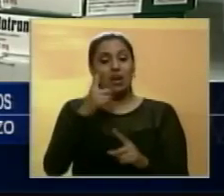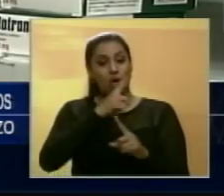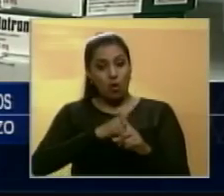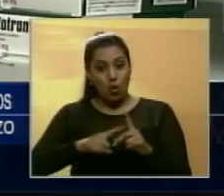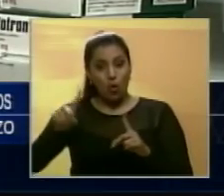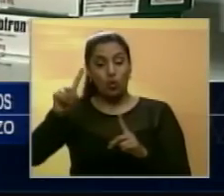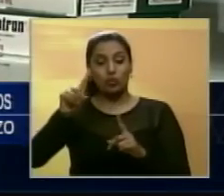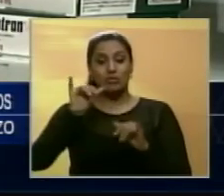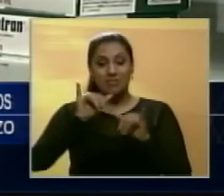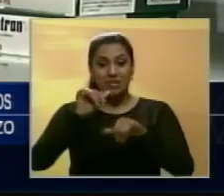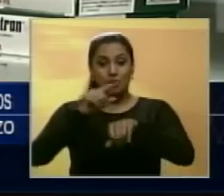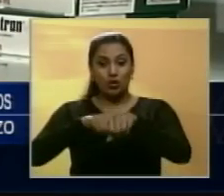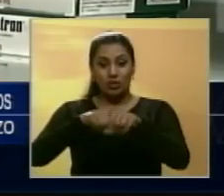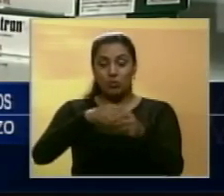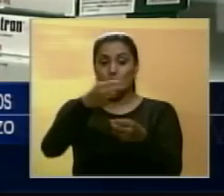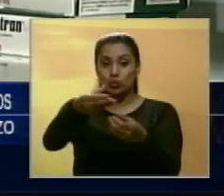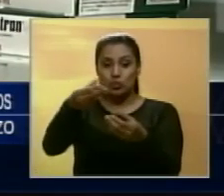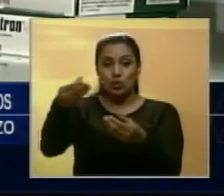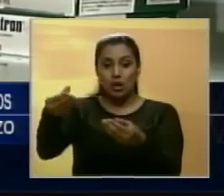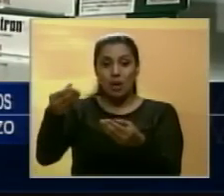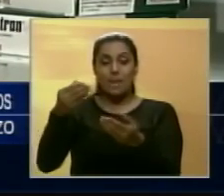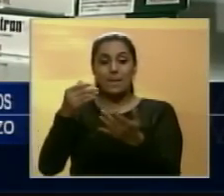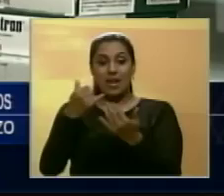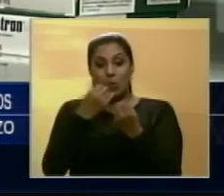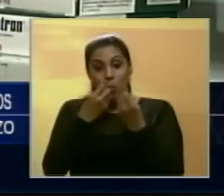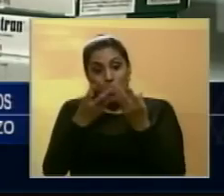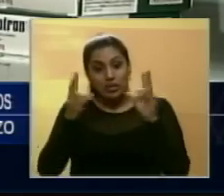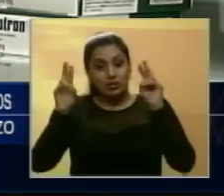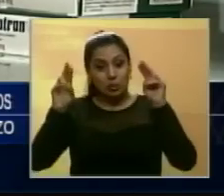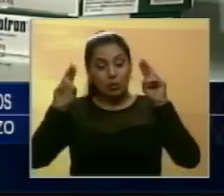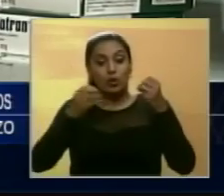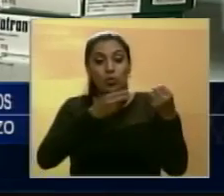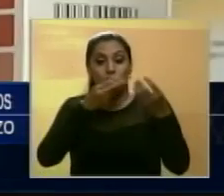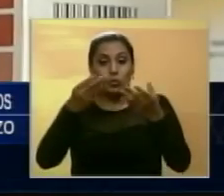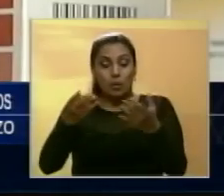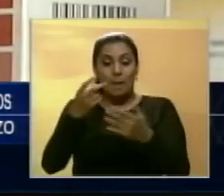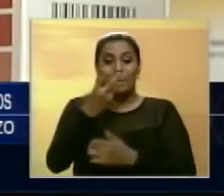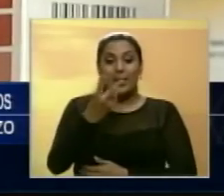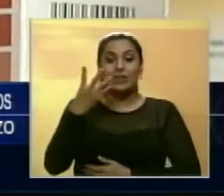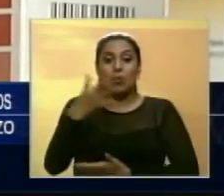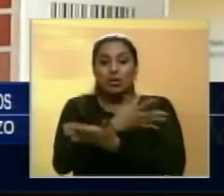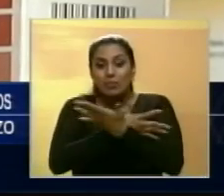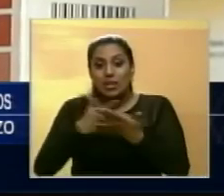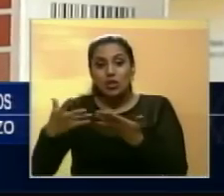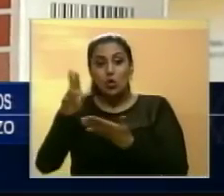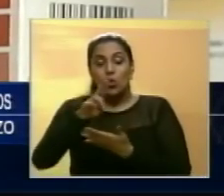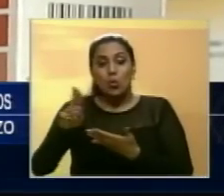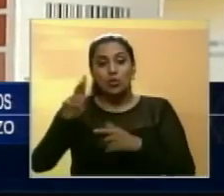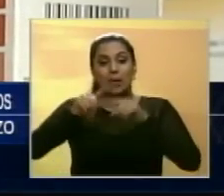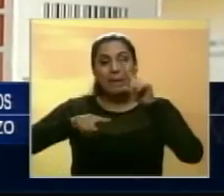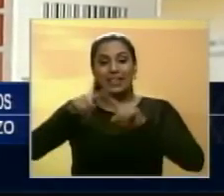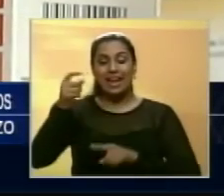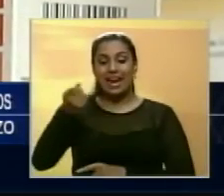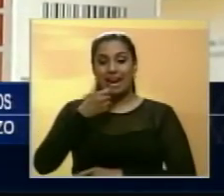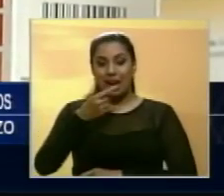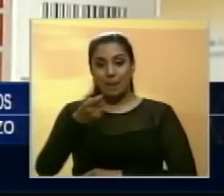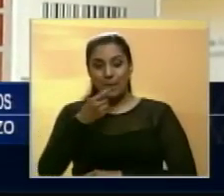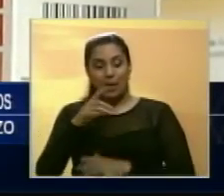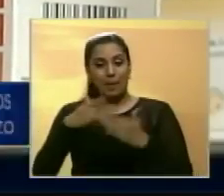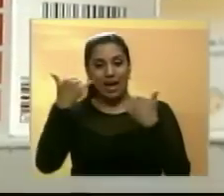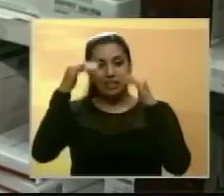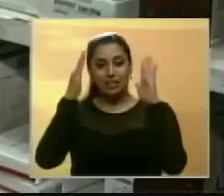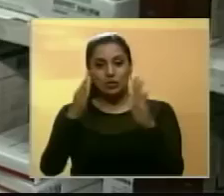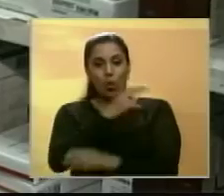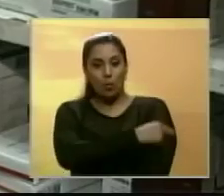En el mismo periodo, ese despacho dice que entregó unos 24 millones de unidades de material médico quirúrgico para